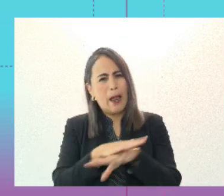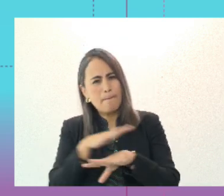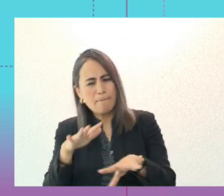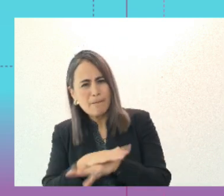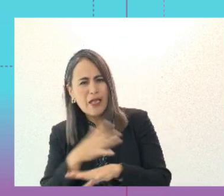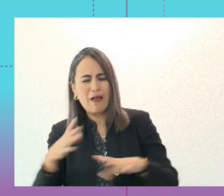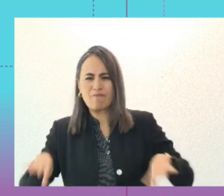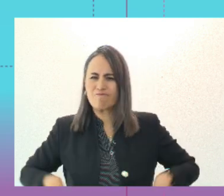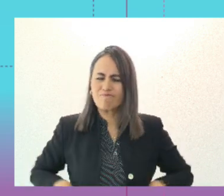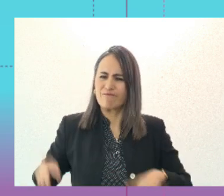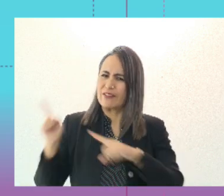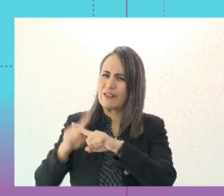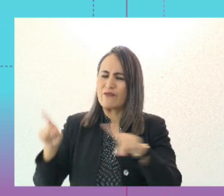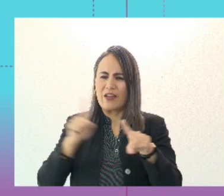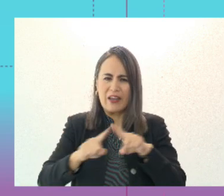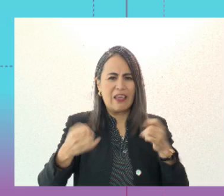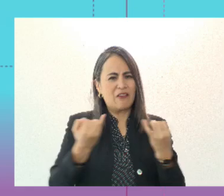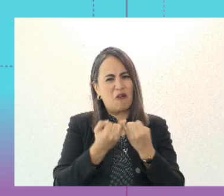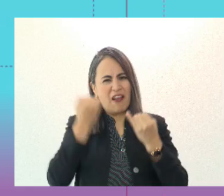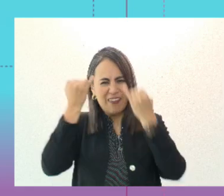creativa.